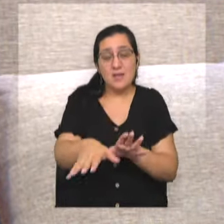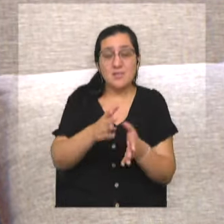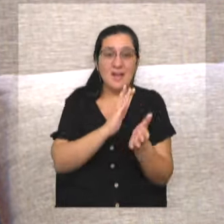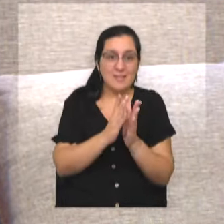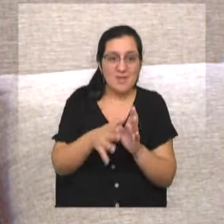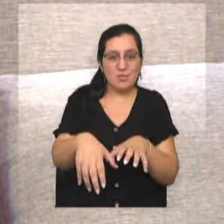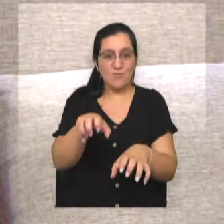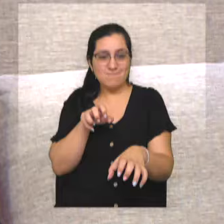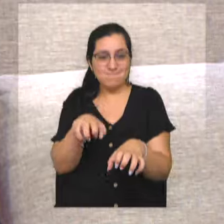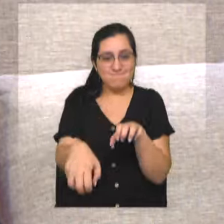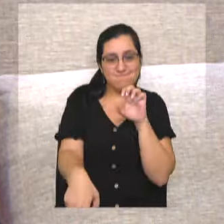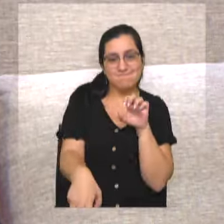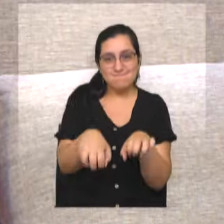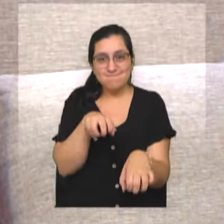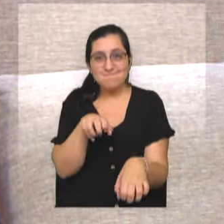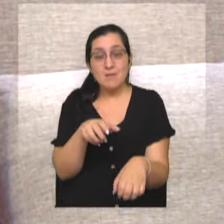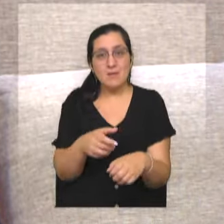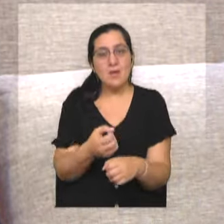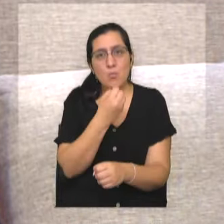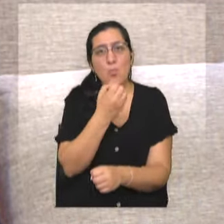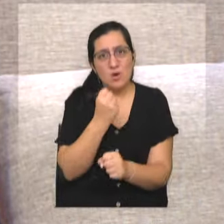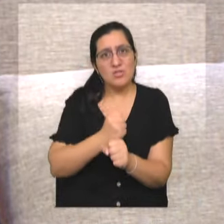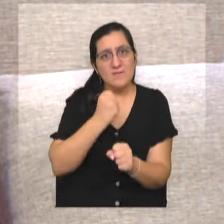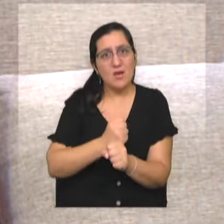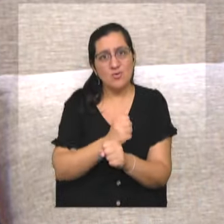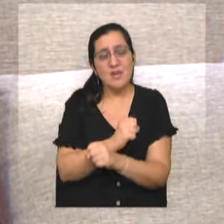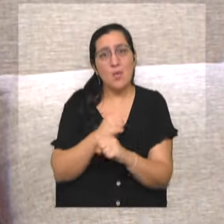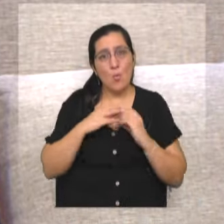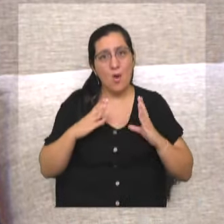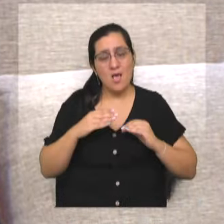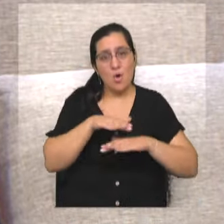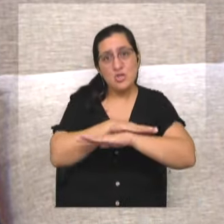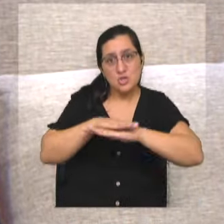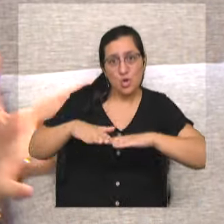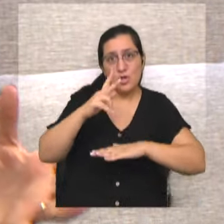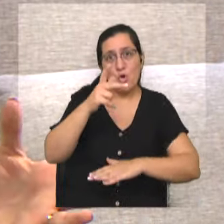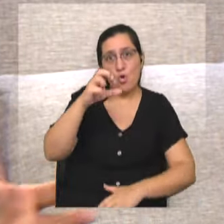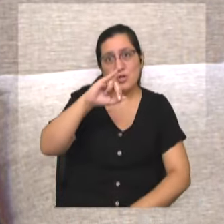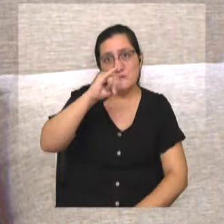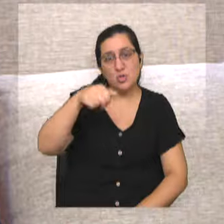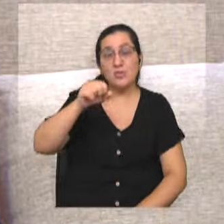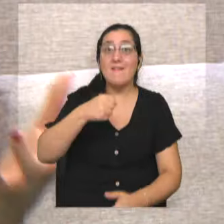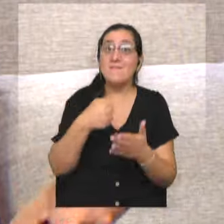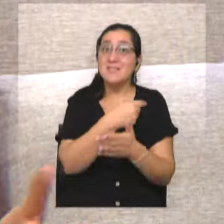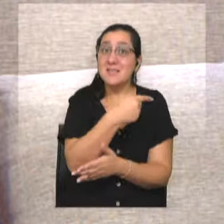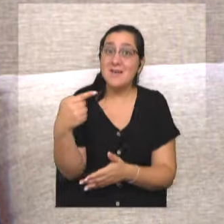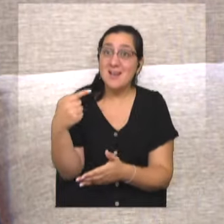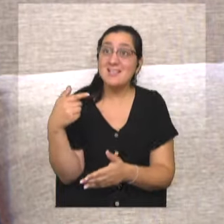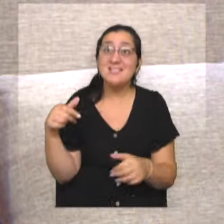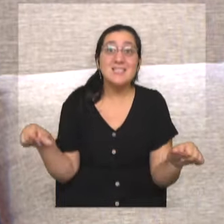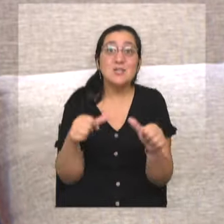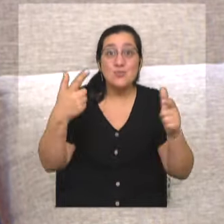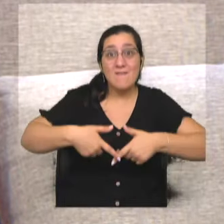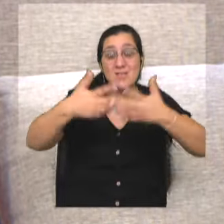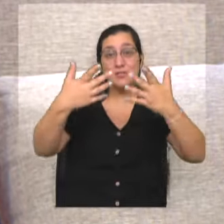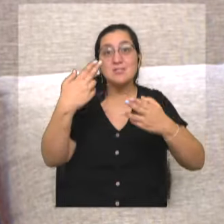desde hace años la Escuela Horizonte, hoy Centro Horizonte. Pero lo cierto es que el fin de semana se hizo un evento multitudinario que